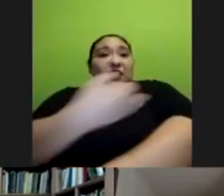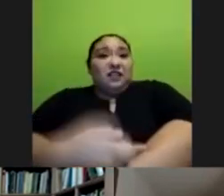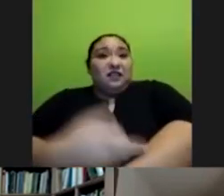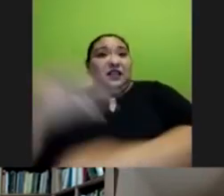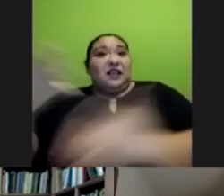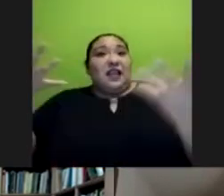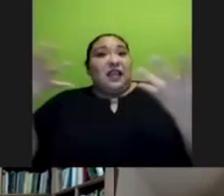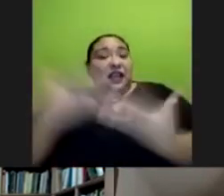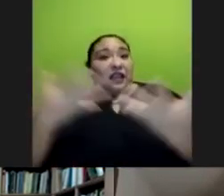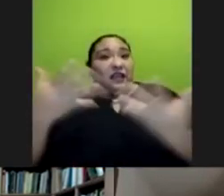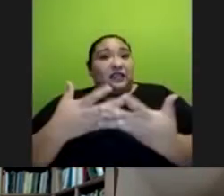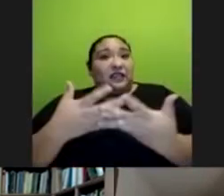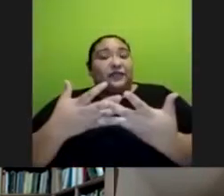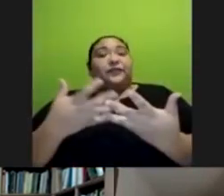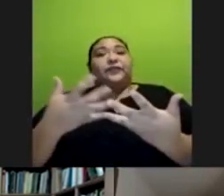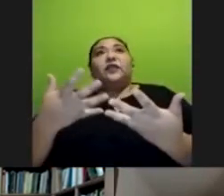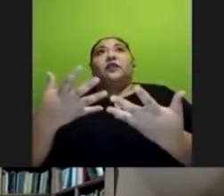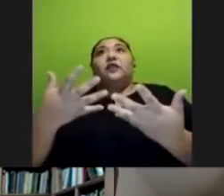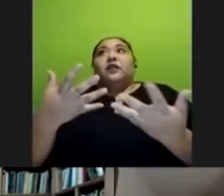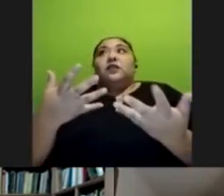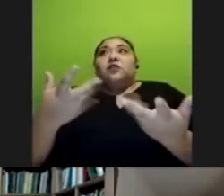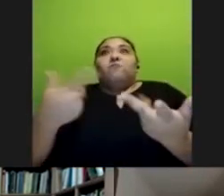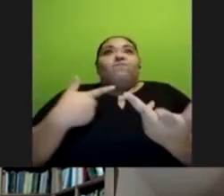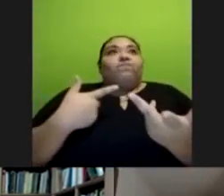los prejuicios, los estereotipos